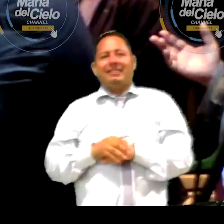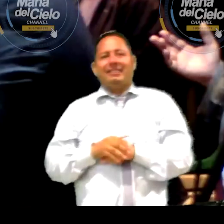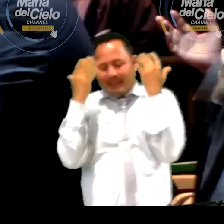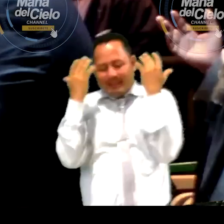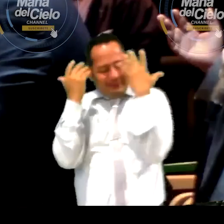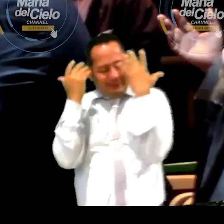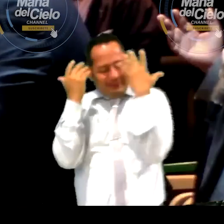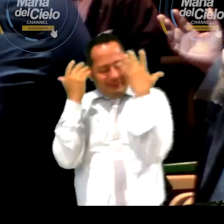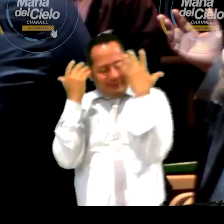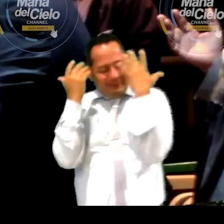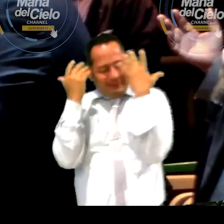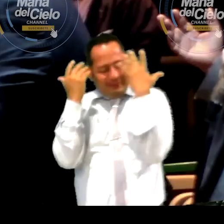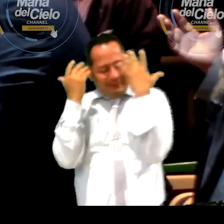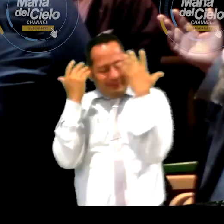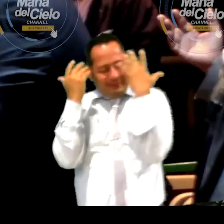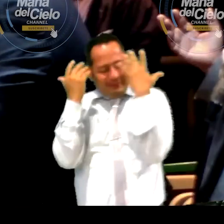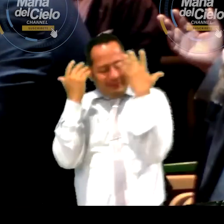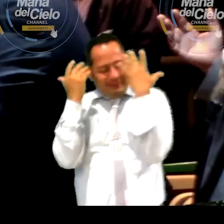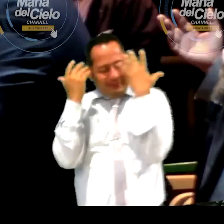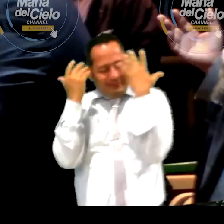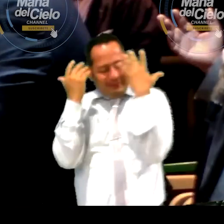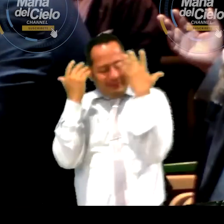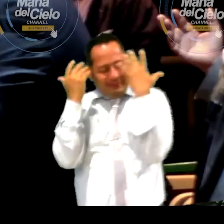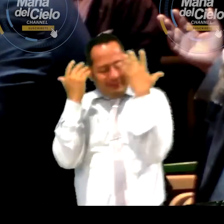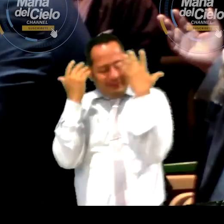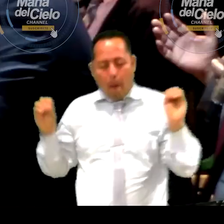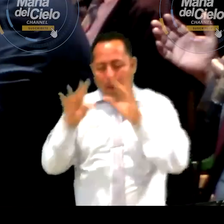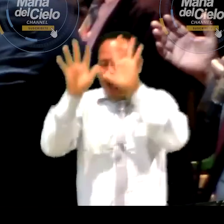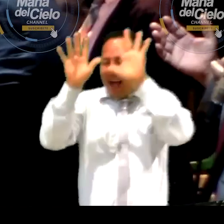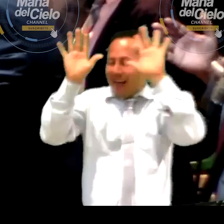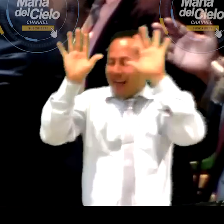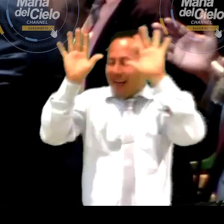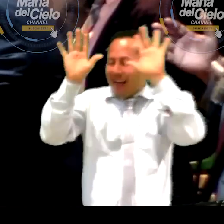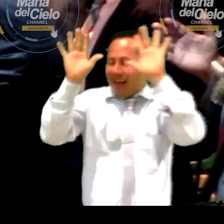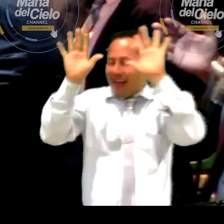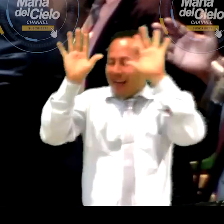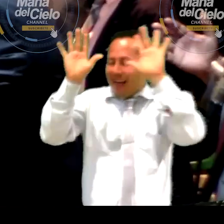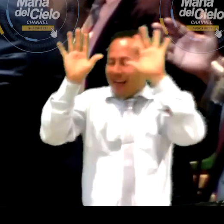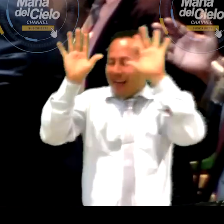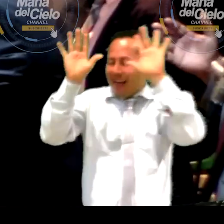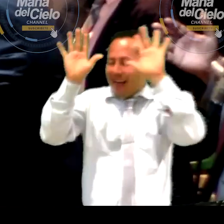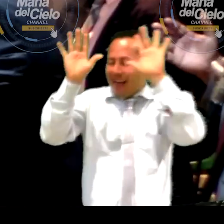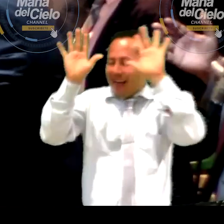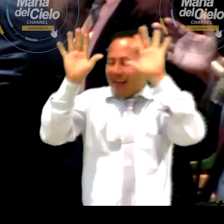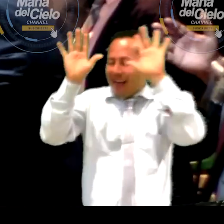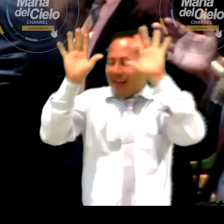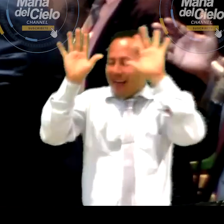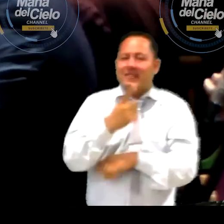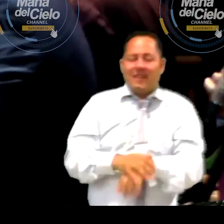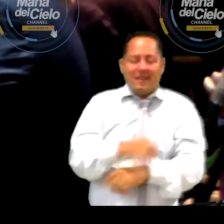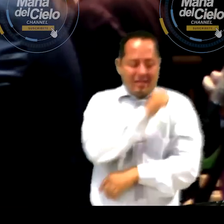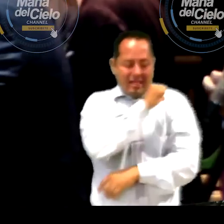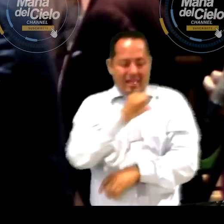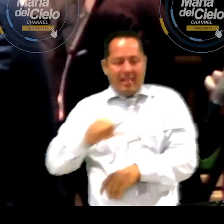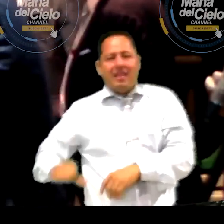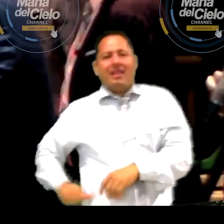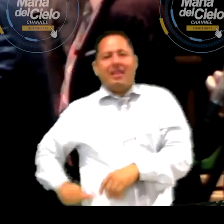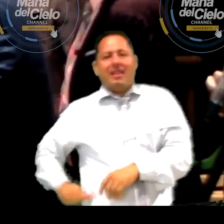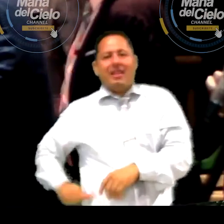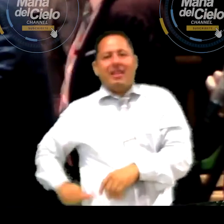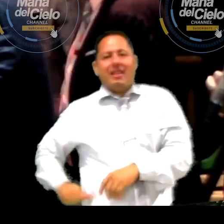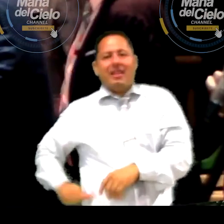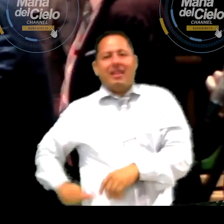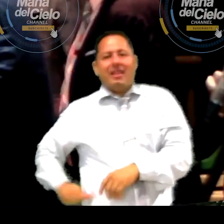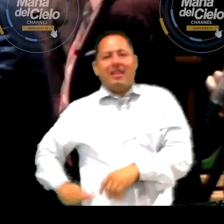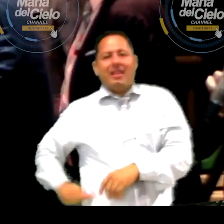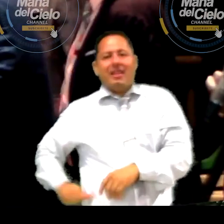aplaudir, lo vas a adorar, lo vas a glorificar. A ver alguien que pueda decir, Señor, yo sigo